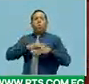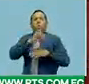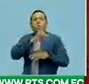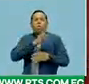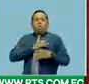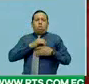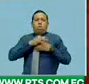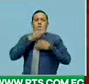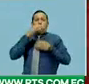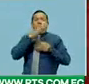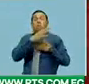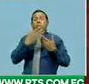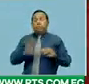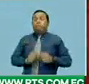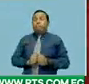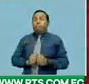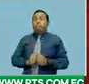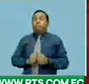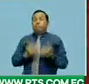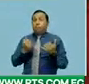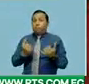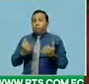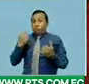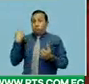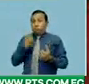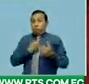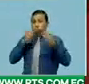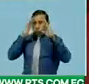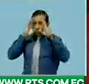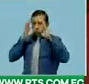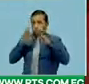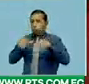Estaremos pendientes de esta información durante este fin de semana.